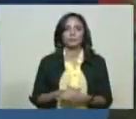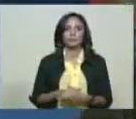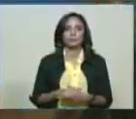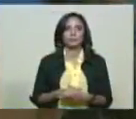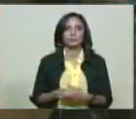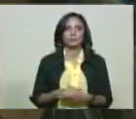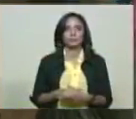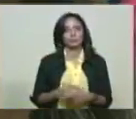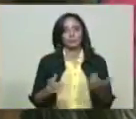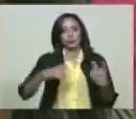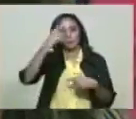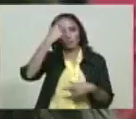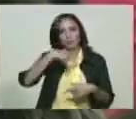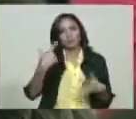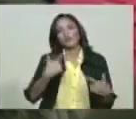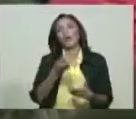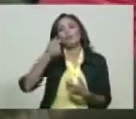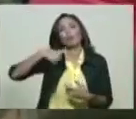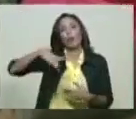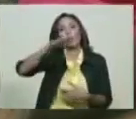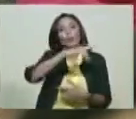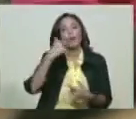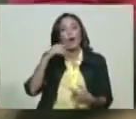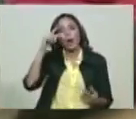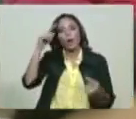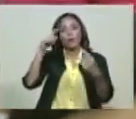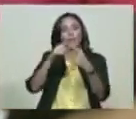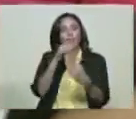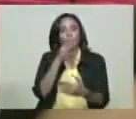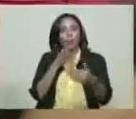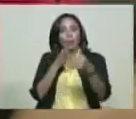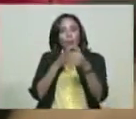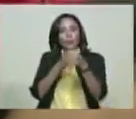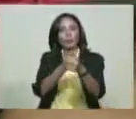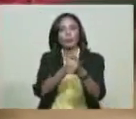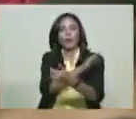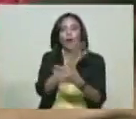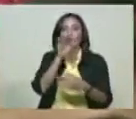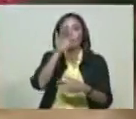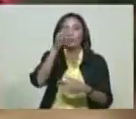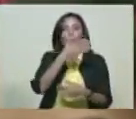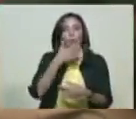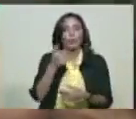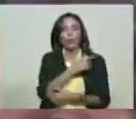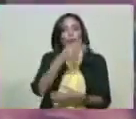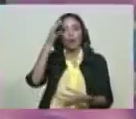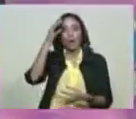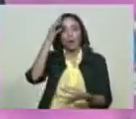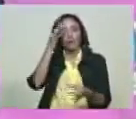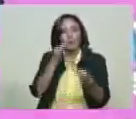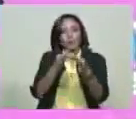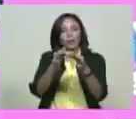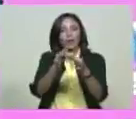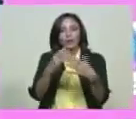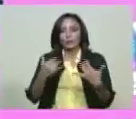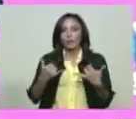y eso lo que necesita un pueblo cuando quiere transitar el camino de su propio desarrollo creer en sí mismo